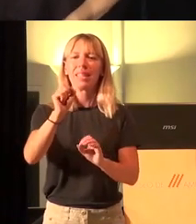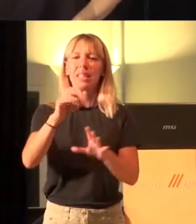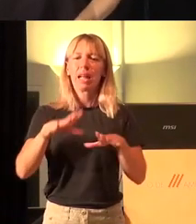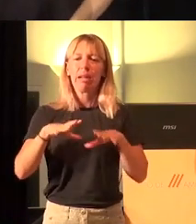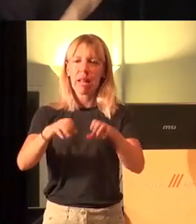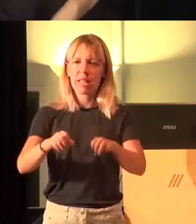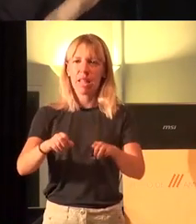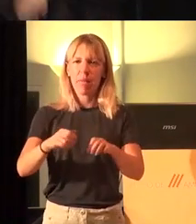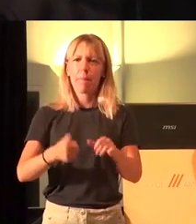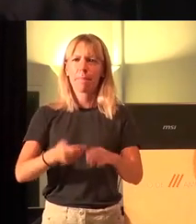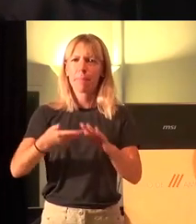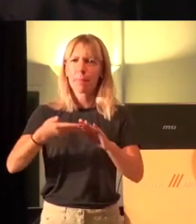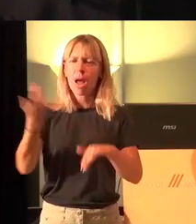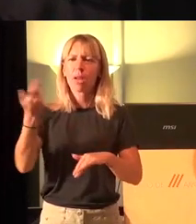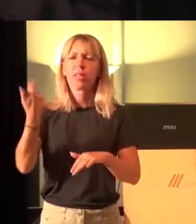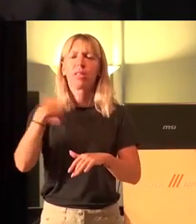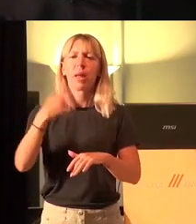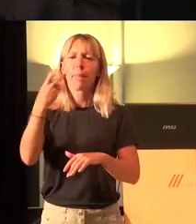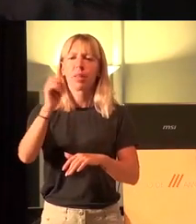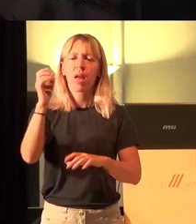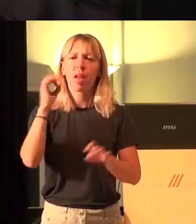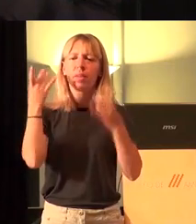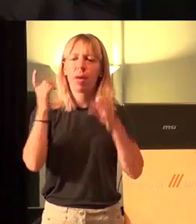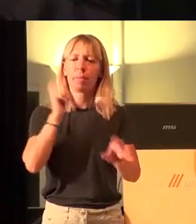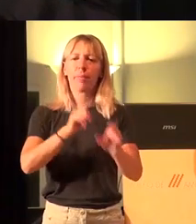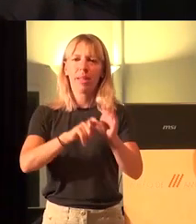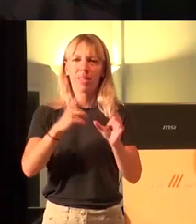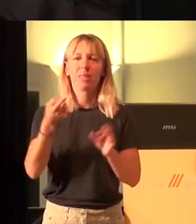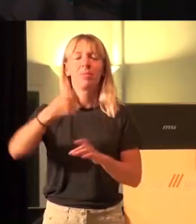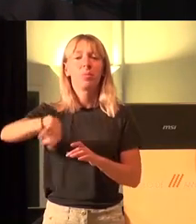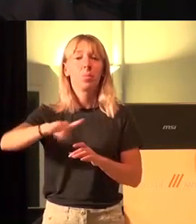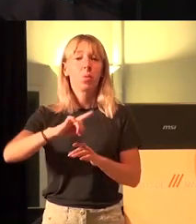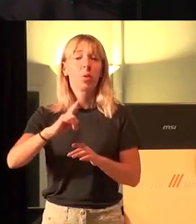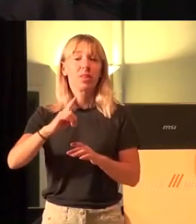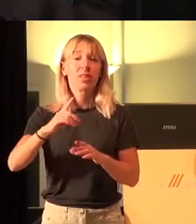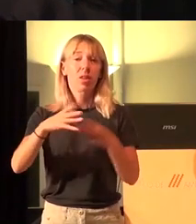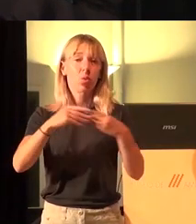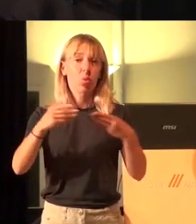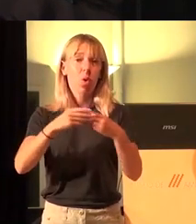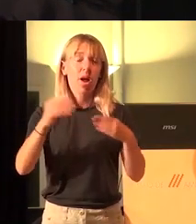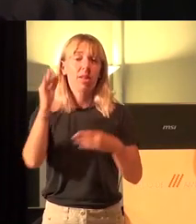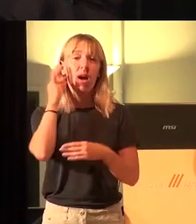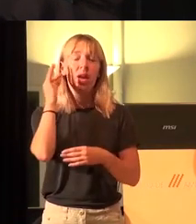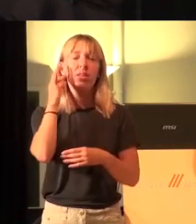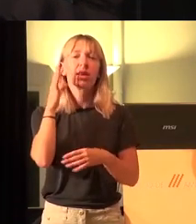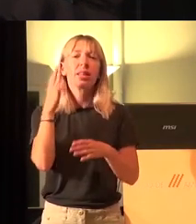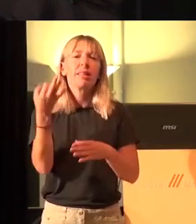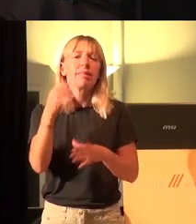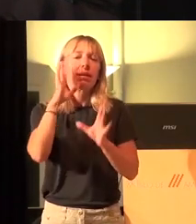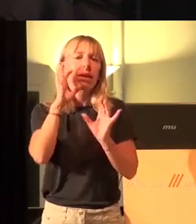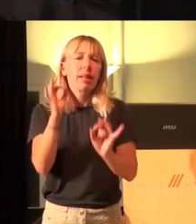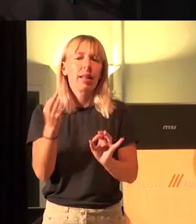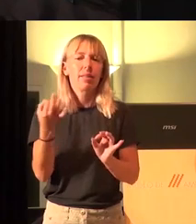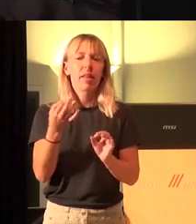reservas, más de 20 actividades ya en las que han participado vuestras usuarias, ¿qué creéis